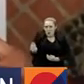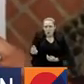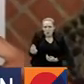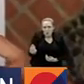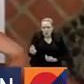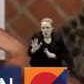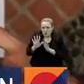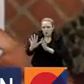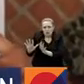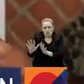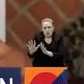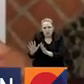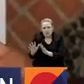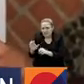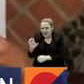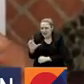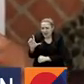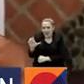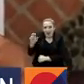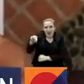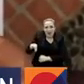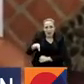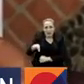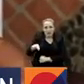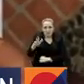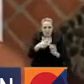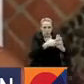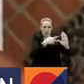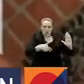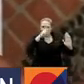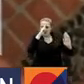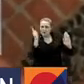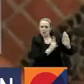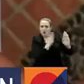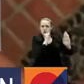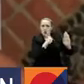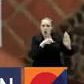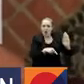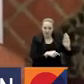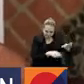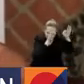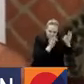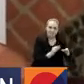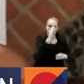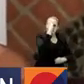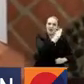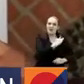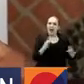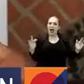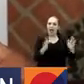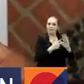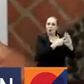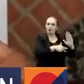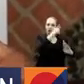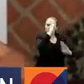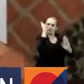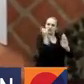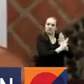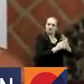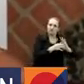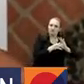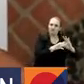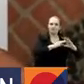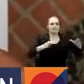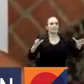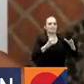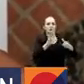será el actuar constitucional y legal de nuestra fuerza pública, que están constituidas para defender la vida, honra